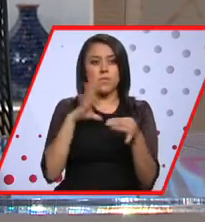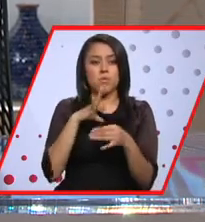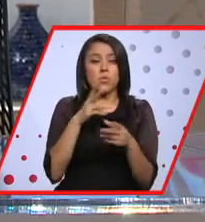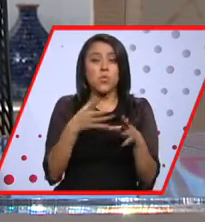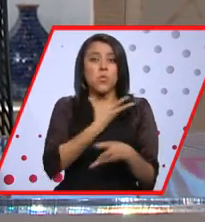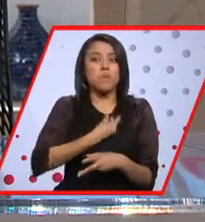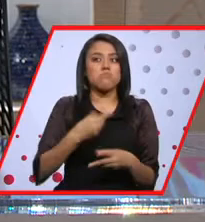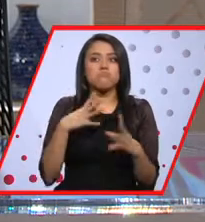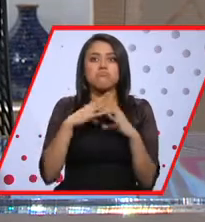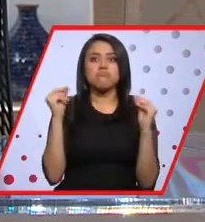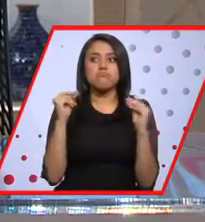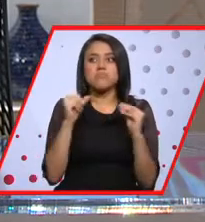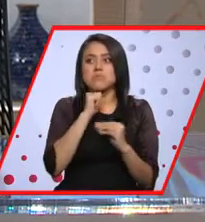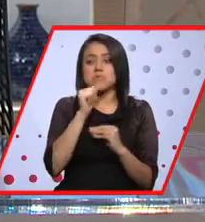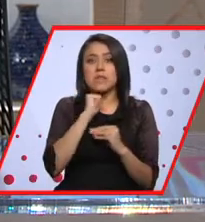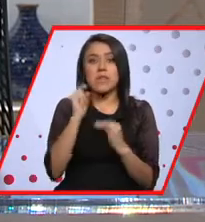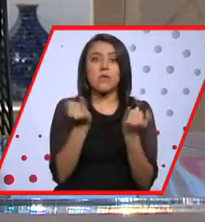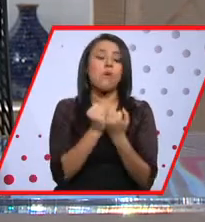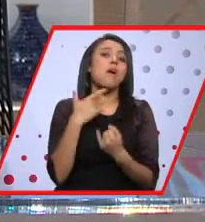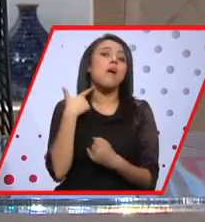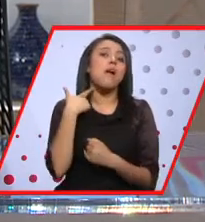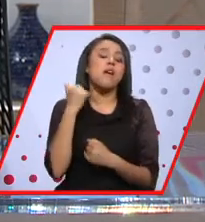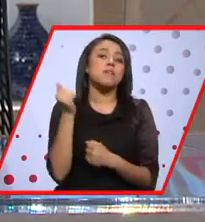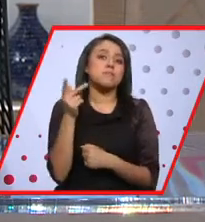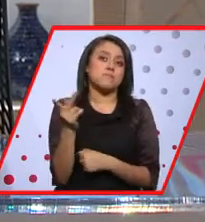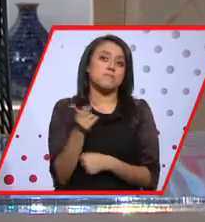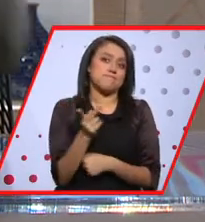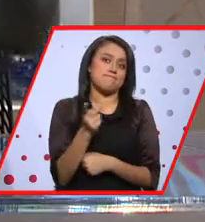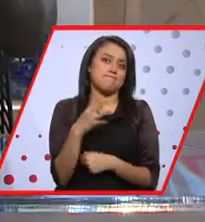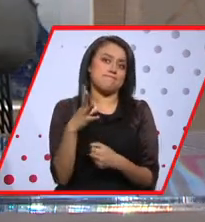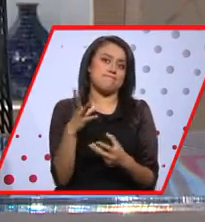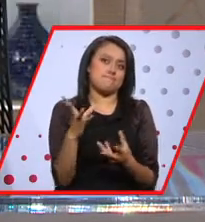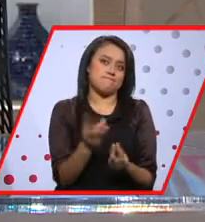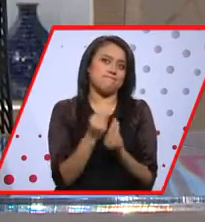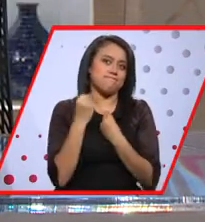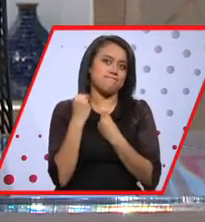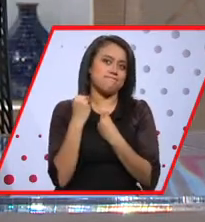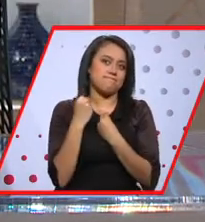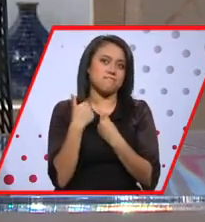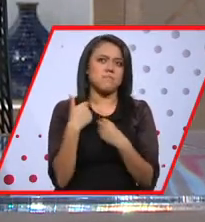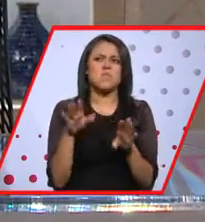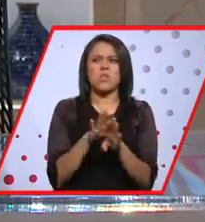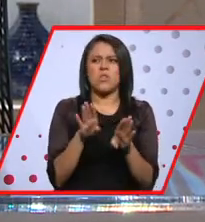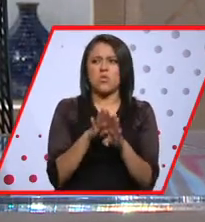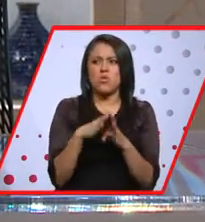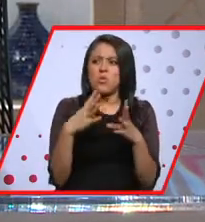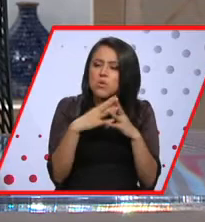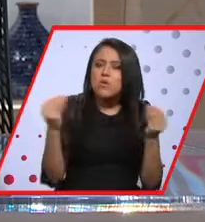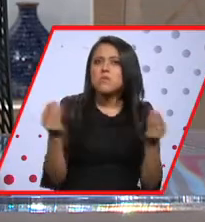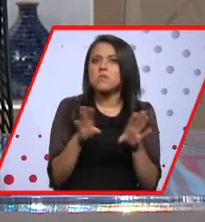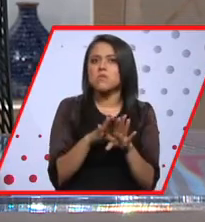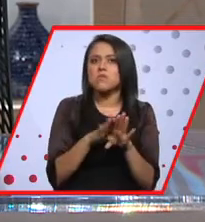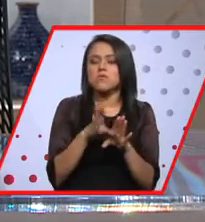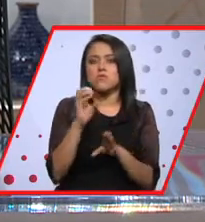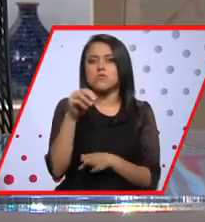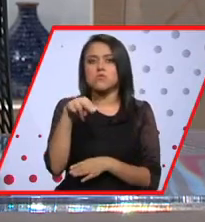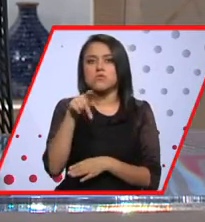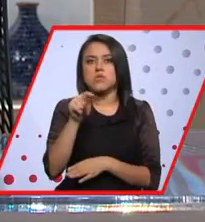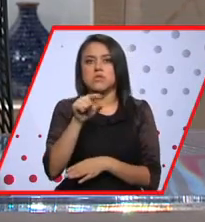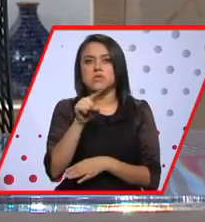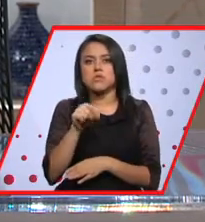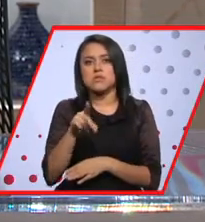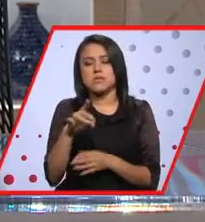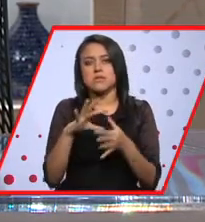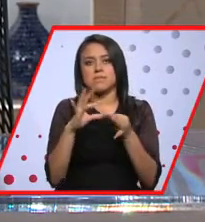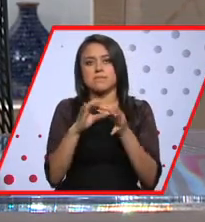desaparecieron y sospecha que su expareja se los llevó. De la noche a la mañana desaparecen así. Constanza Blanco nos platica la